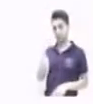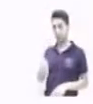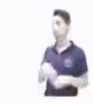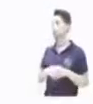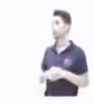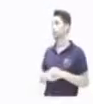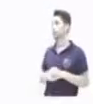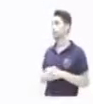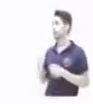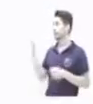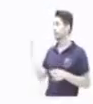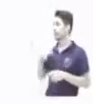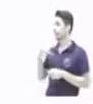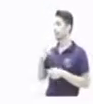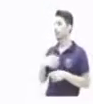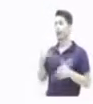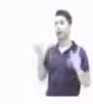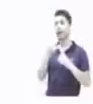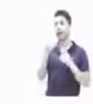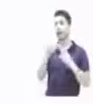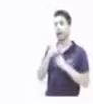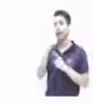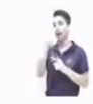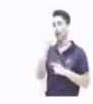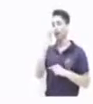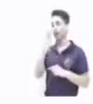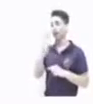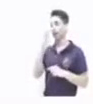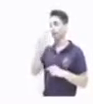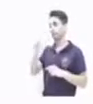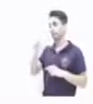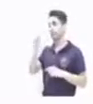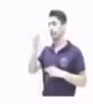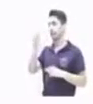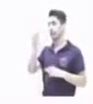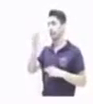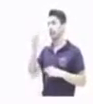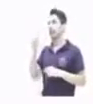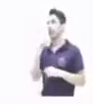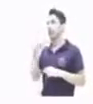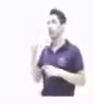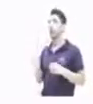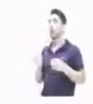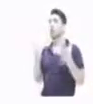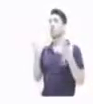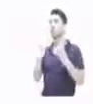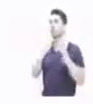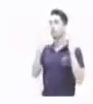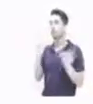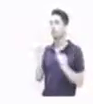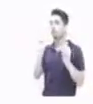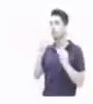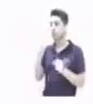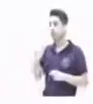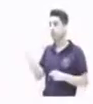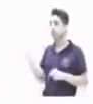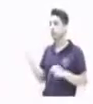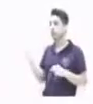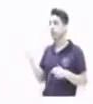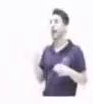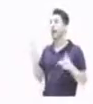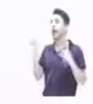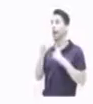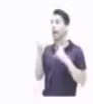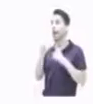Se tienen las letras A, B, C. ¿De cuántas maneras se pueden escoger dos letras que pueden repetirse y